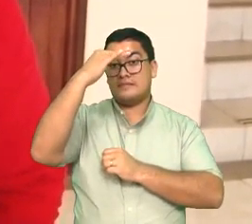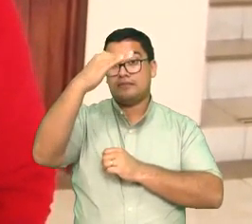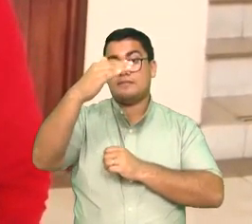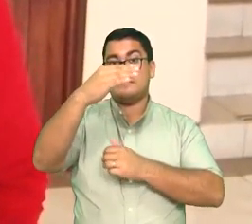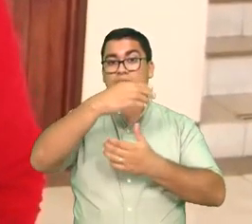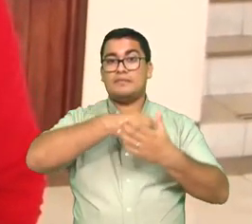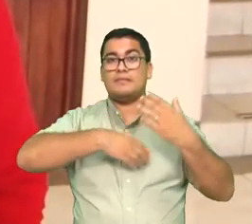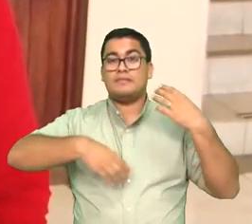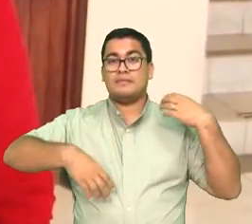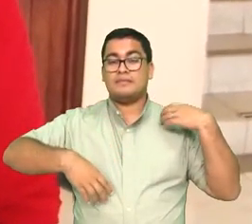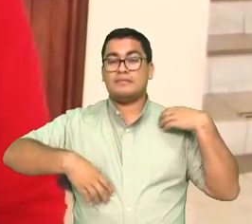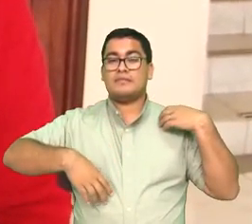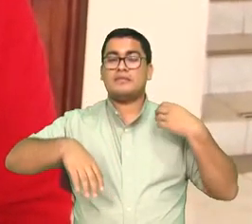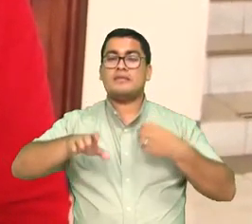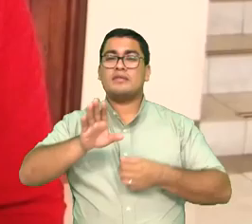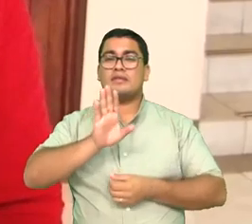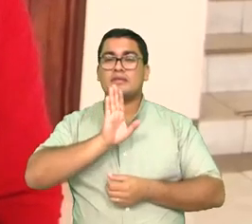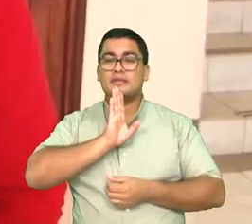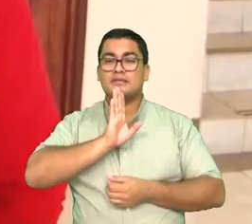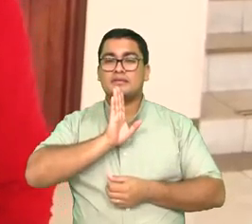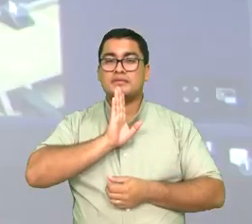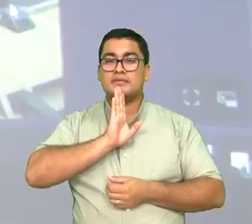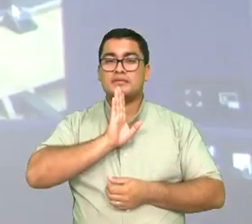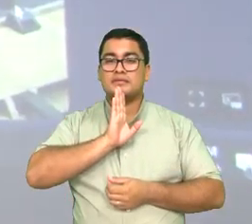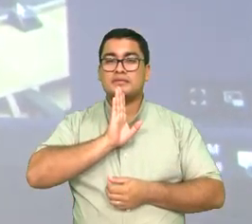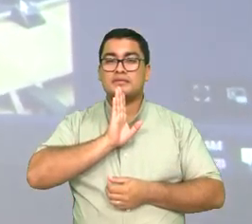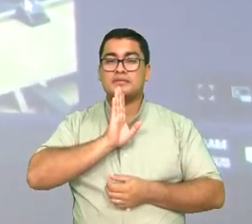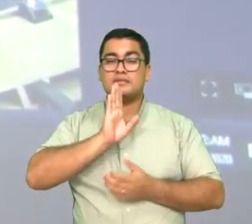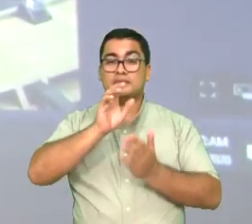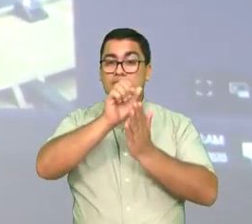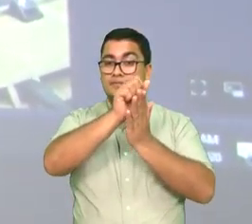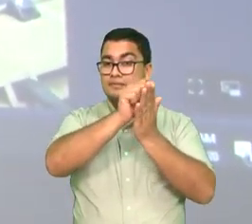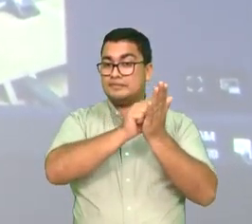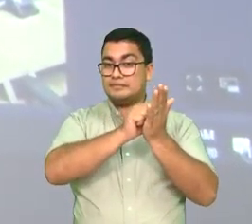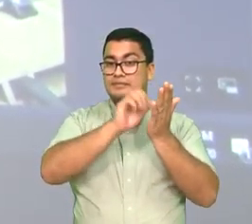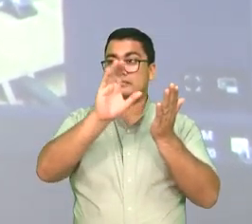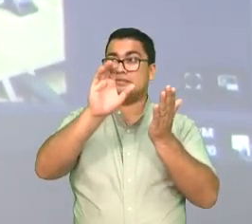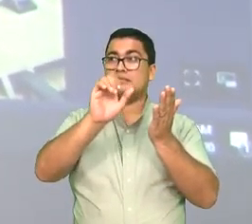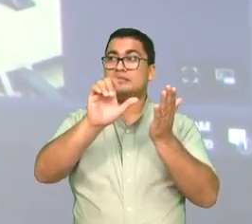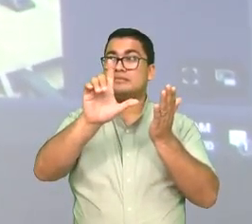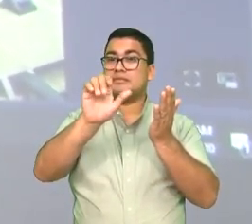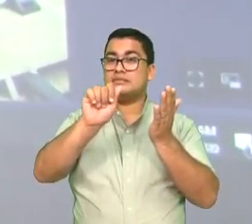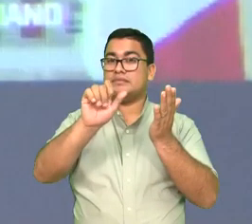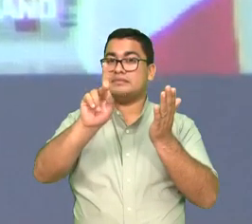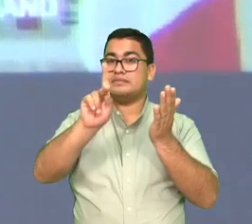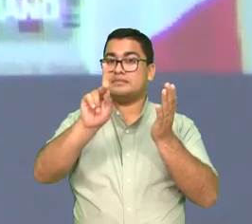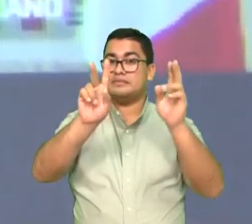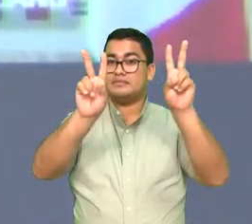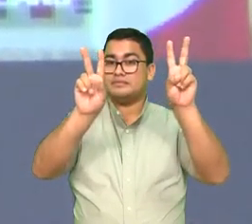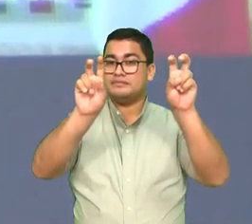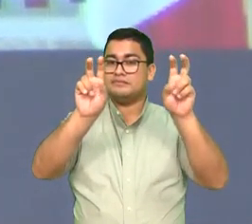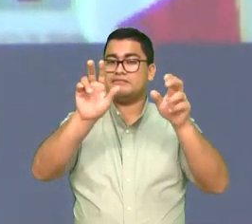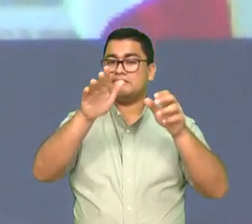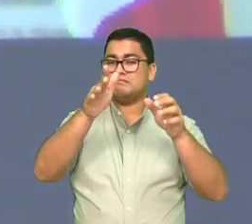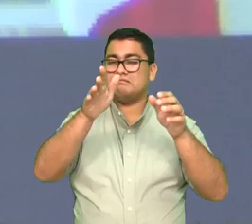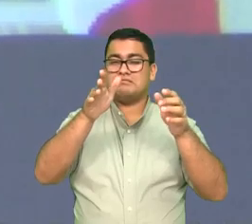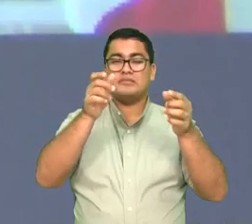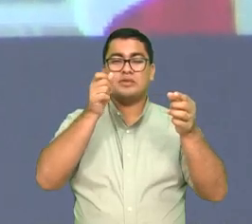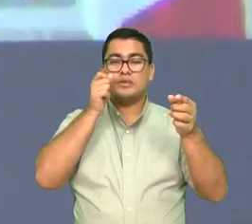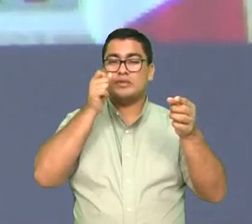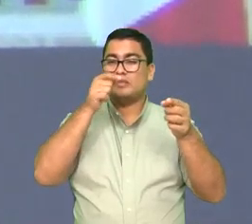pro tempore ha hablado de la agenda de la CELAC, que son los temas en común: los objetivos de